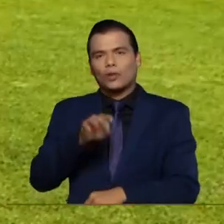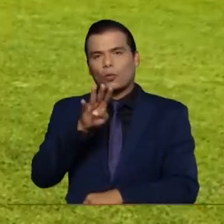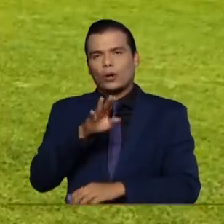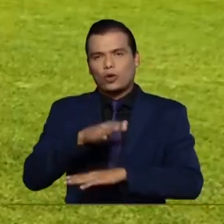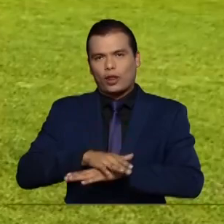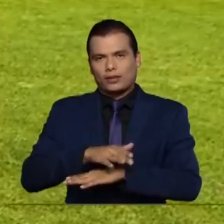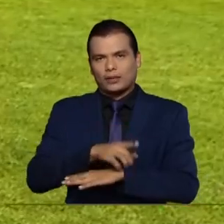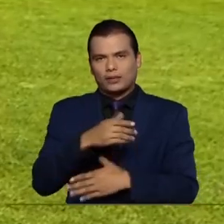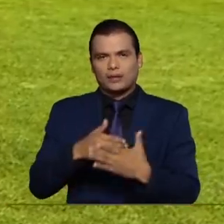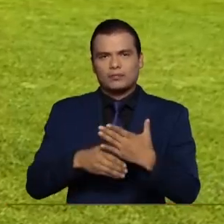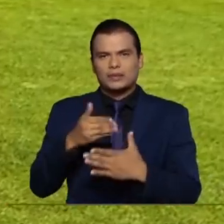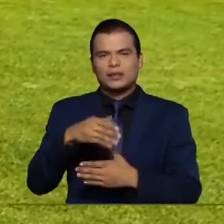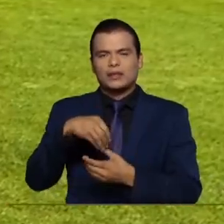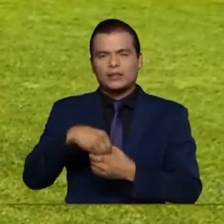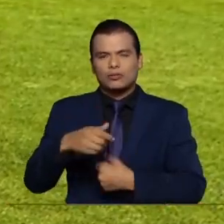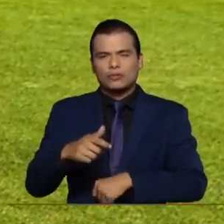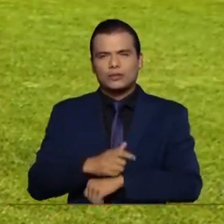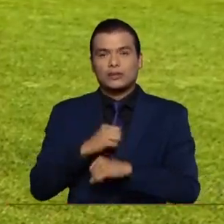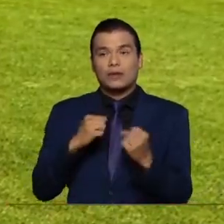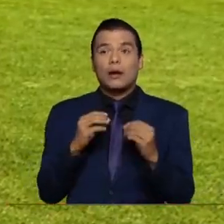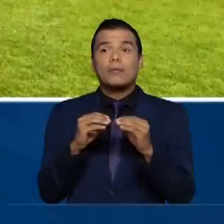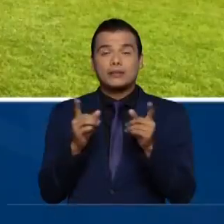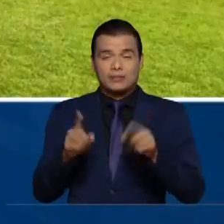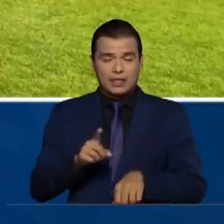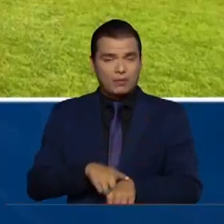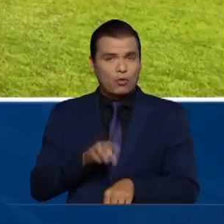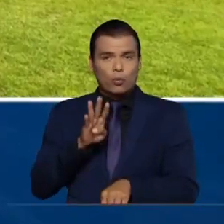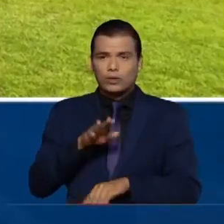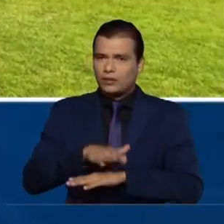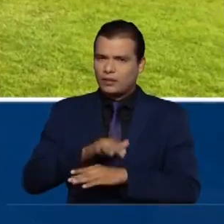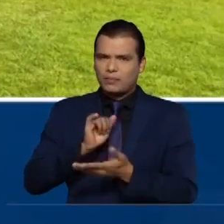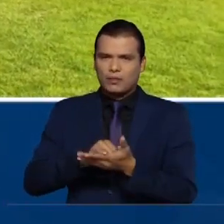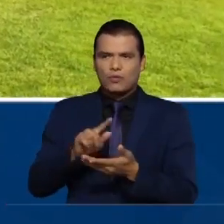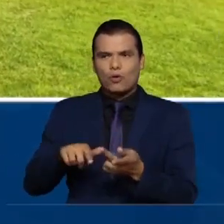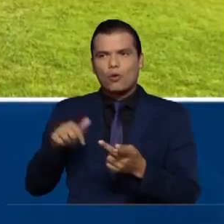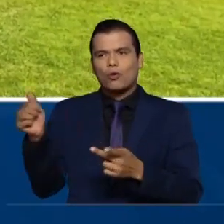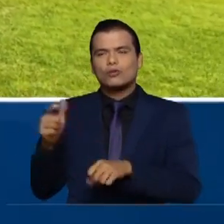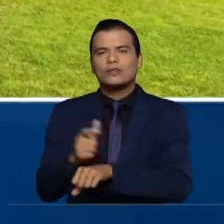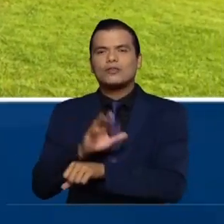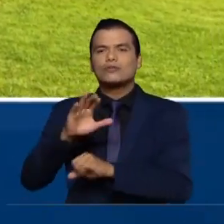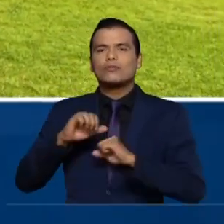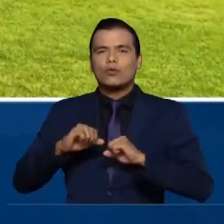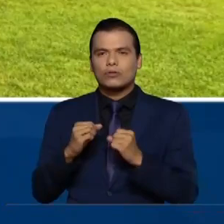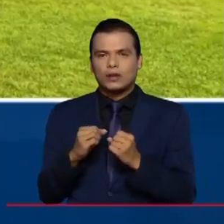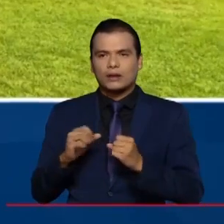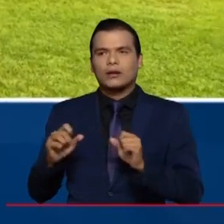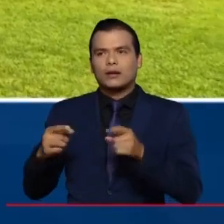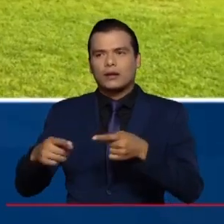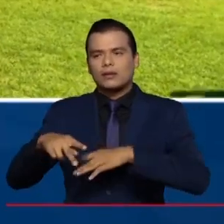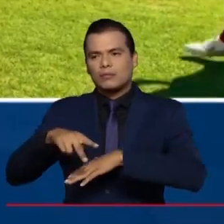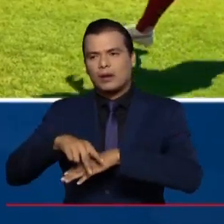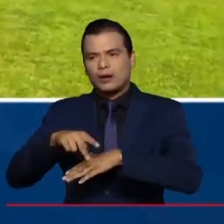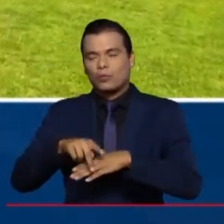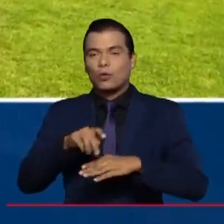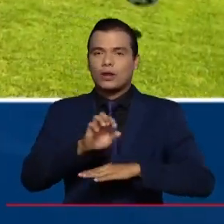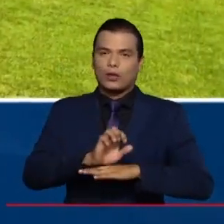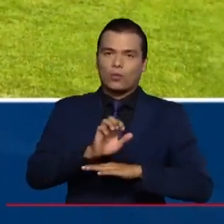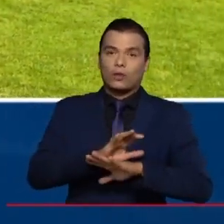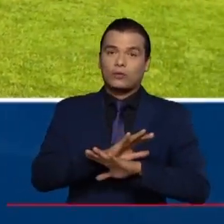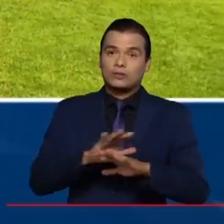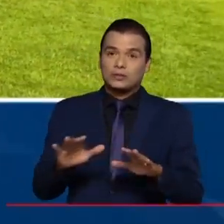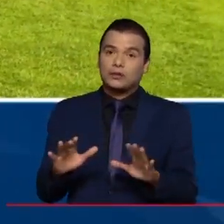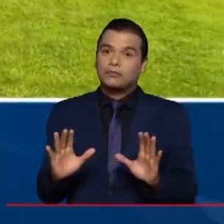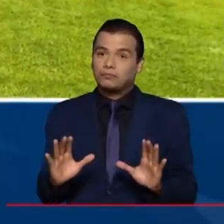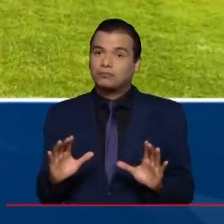desde las cuatro de la tarde y en simultáneo se estará disputando en el estadio de techo el Duelo entre Paraguay y Ecuador tres equipos que